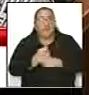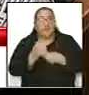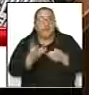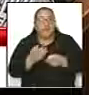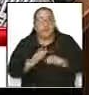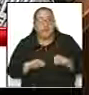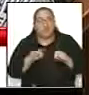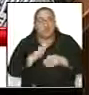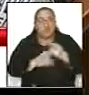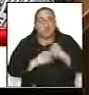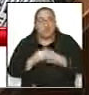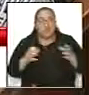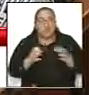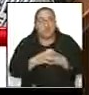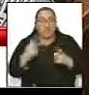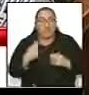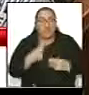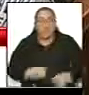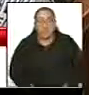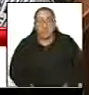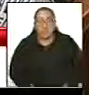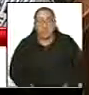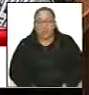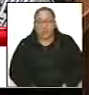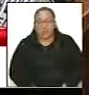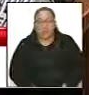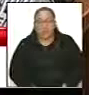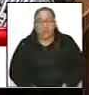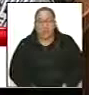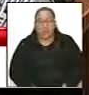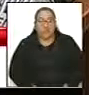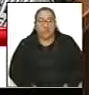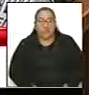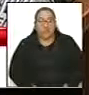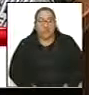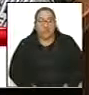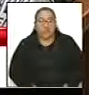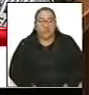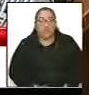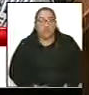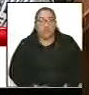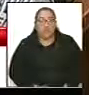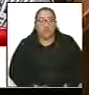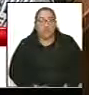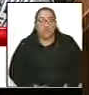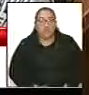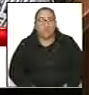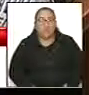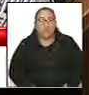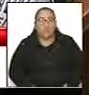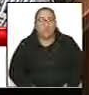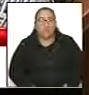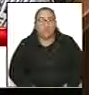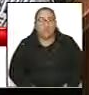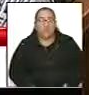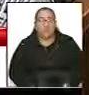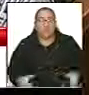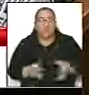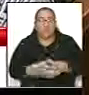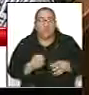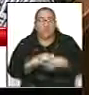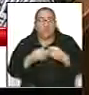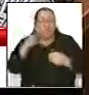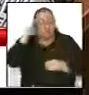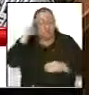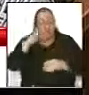modo de infraestructura en realidad es un único diseño que se ha hecho en dos etapas. Básicamente, la red dorsal, que tiene una capilaridad a nivel provincial, en